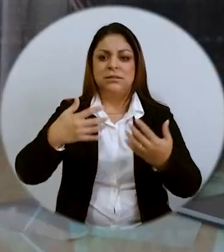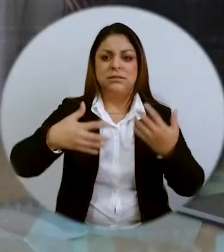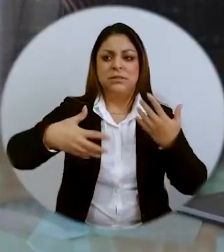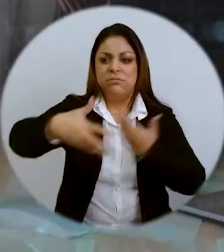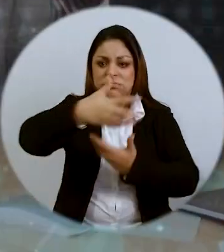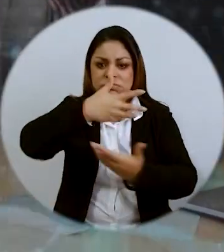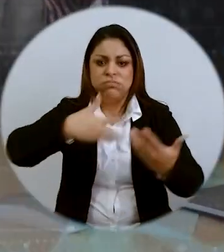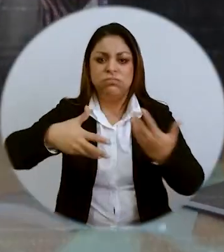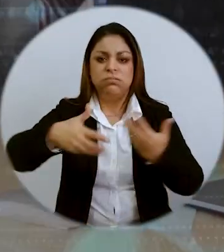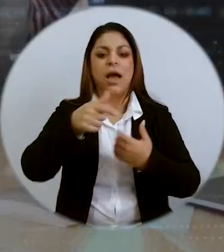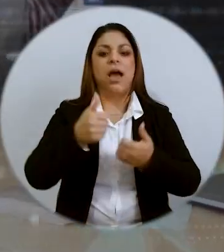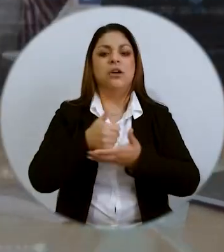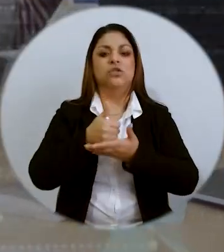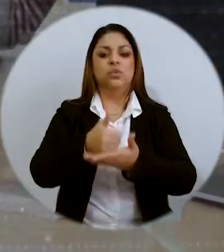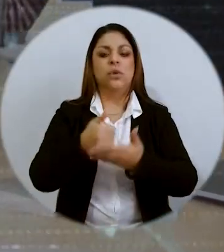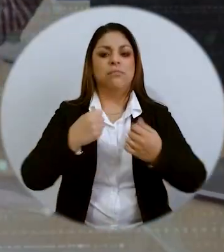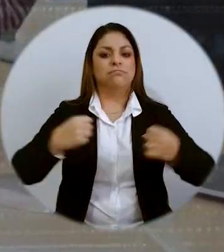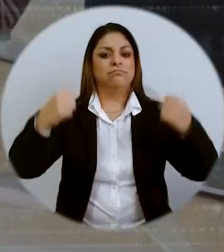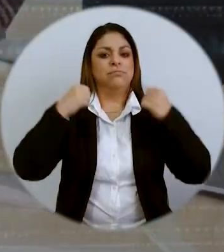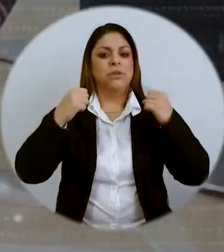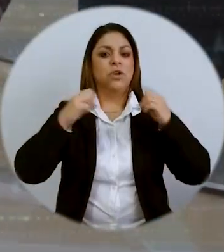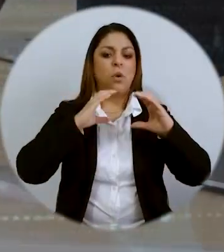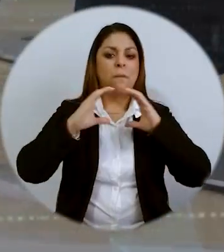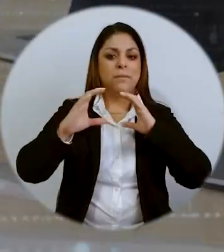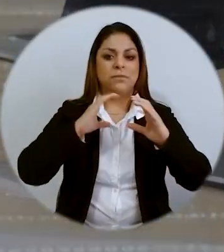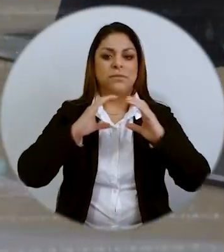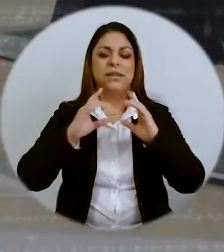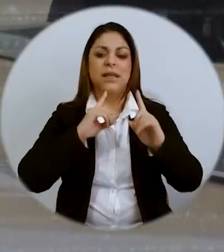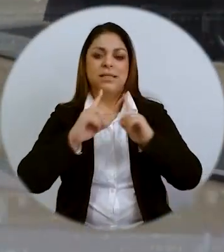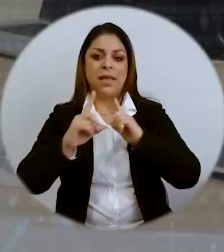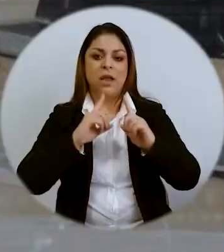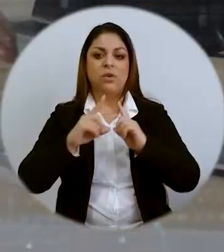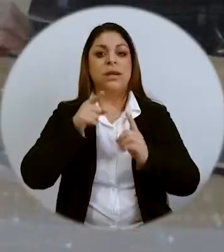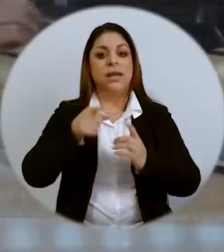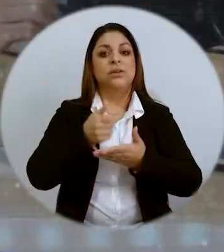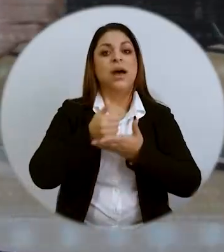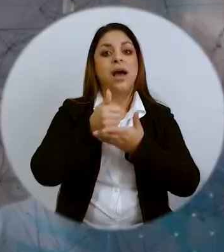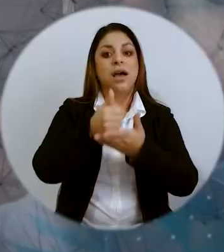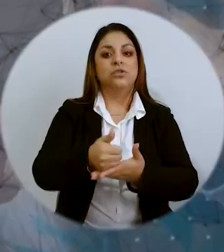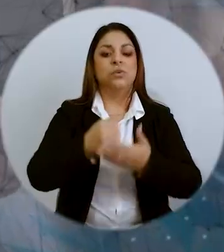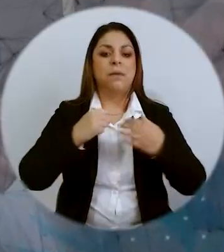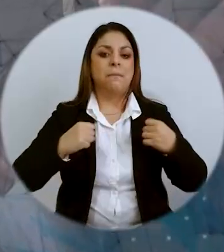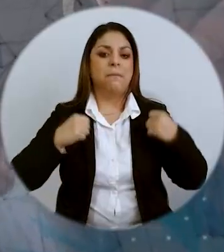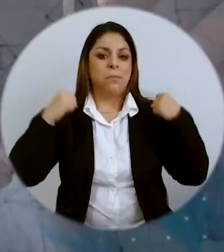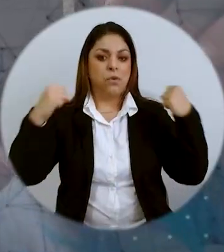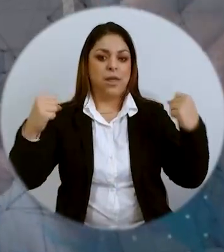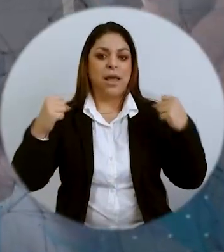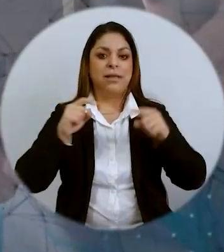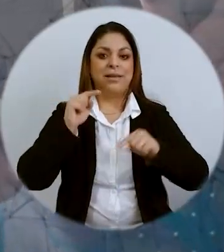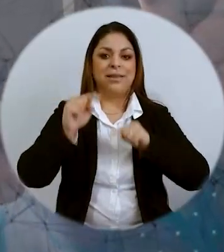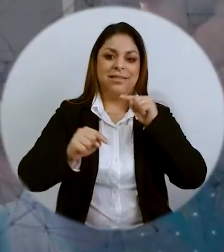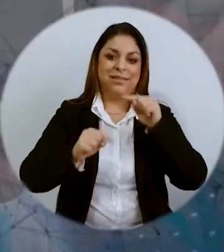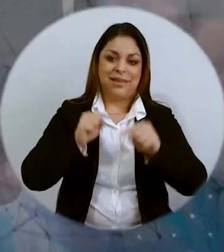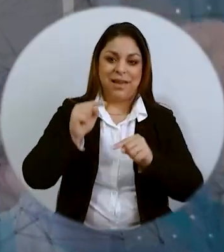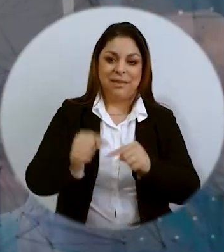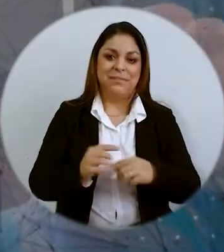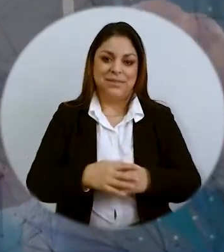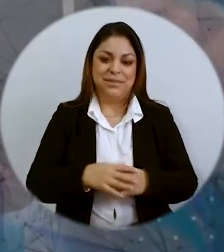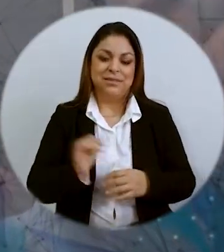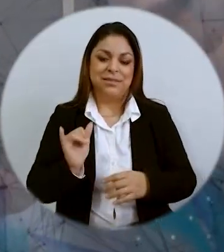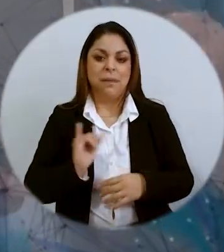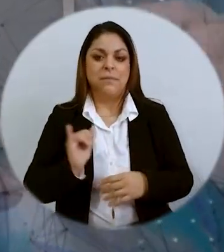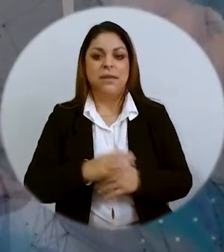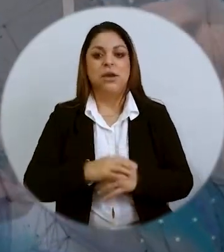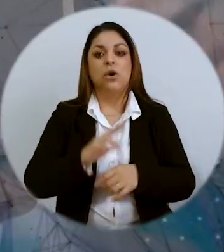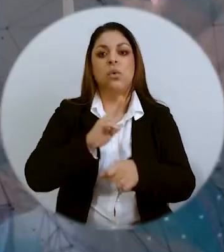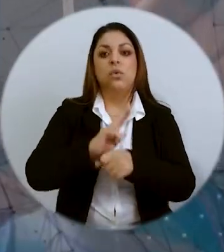nuestras conversaciones, nuestros diálogos, que es lo que nos permite empoderarnos y empoderarnos críticamente, claro,